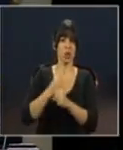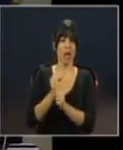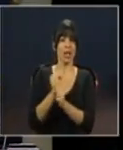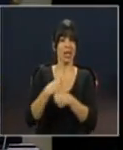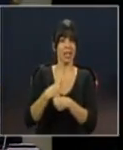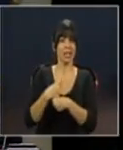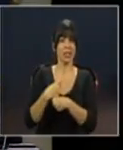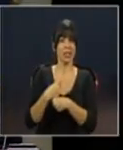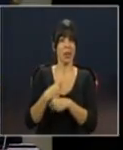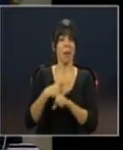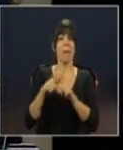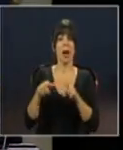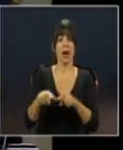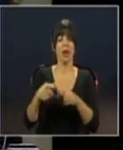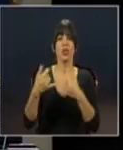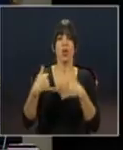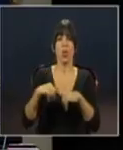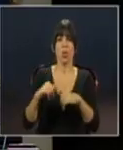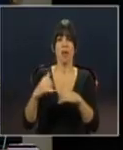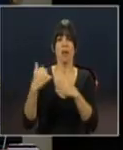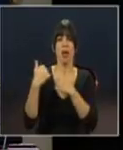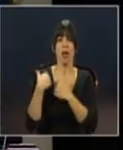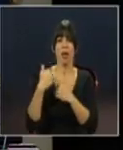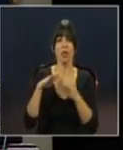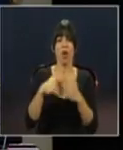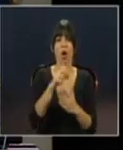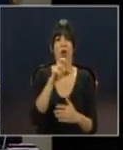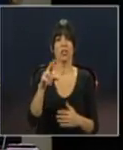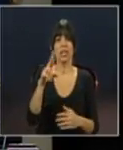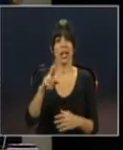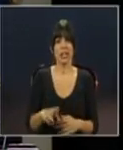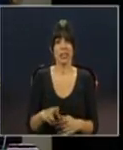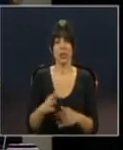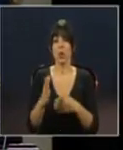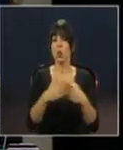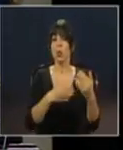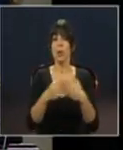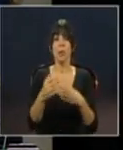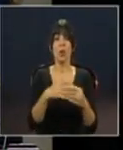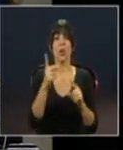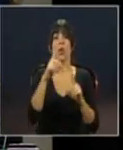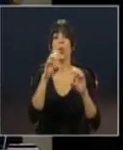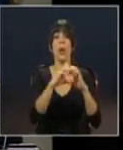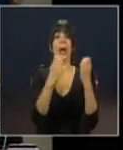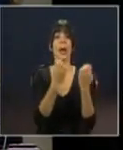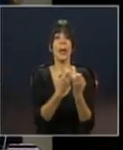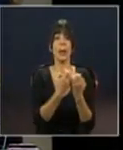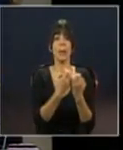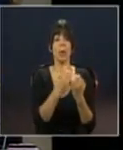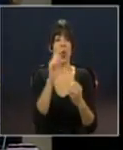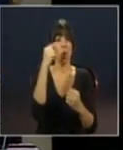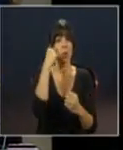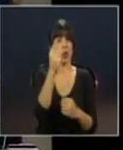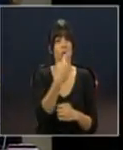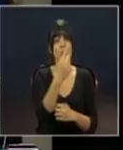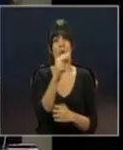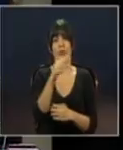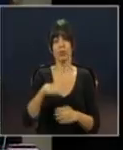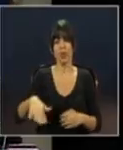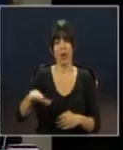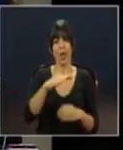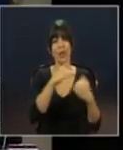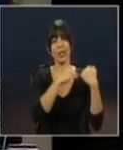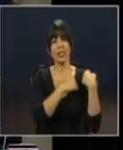lo cierto es que pesan sobre todas y todos los costarricenses independientemente del equipo a cargo del gobierno. Ese